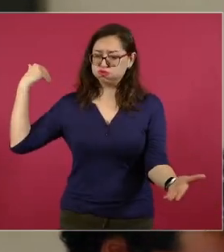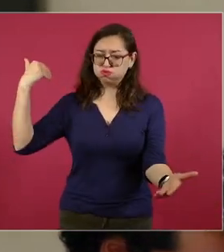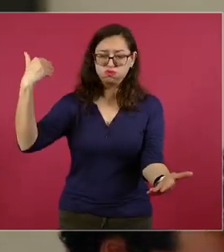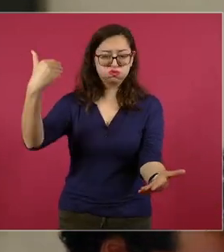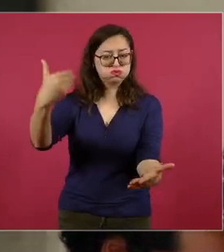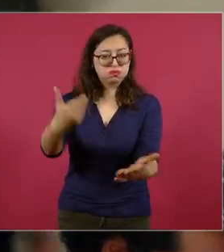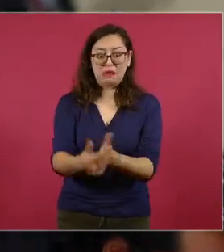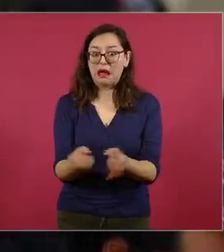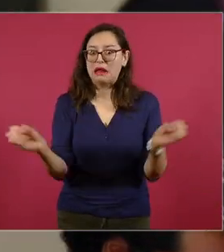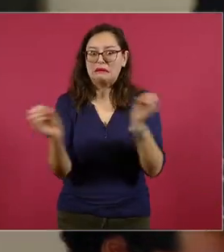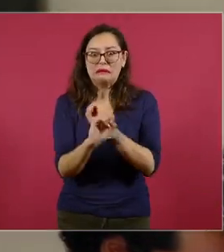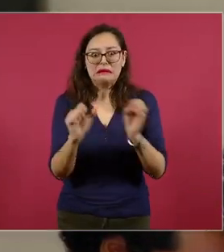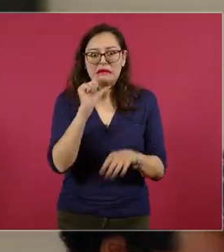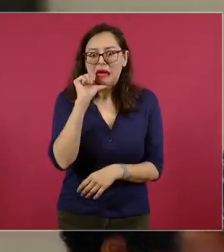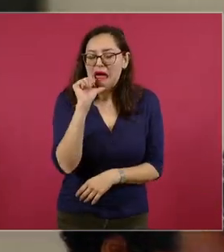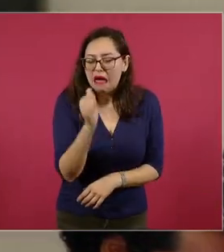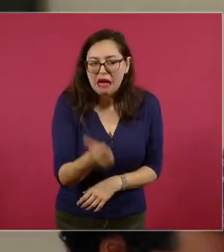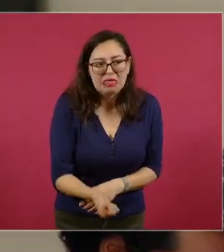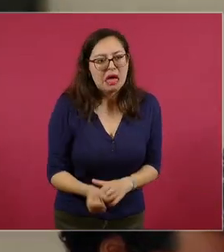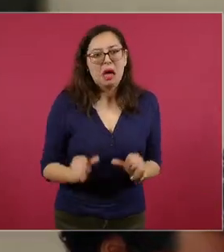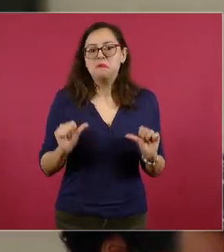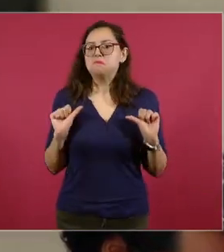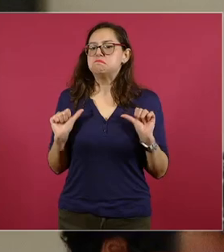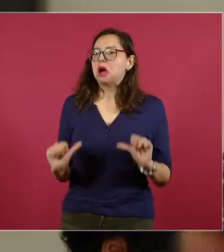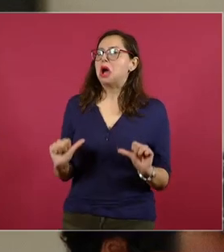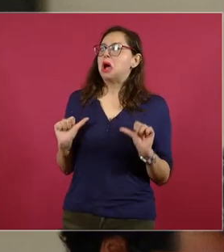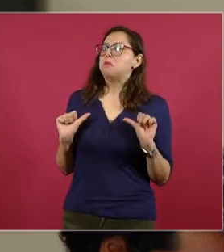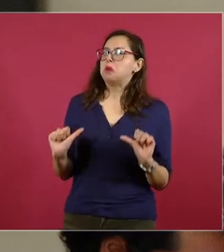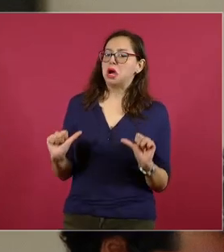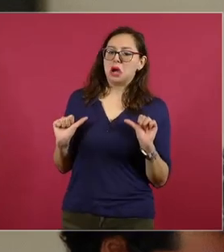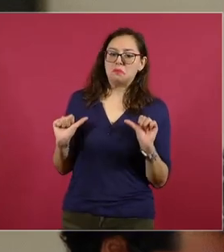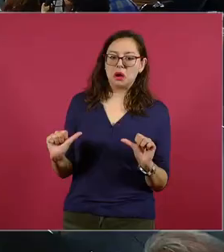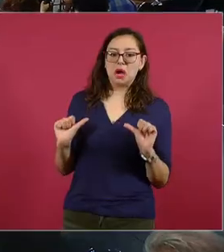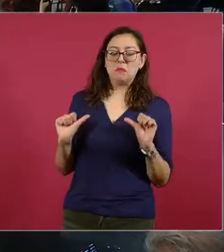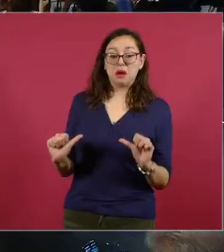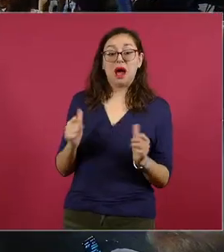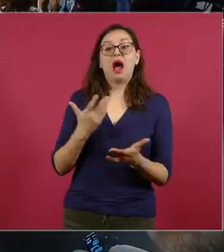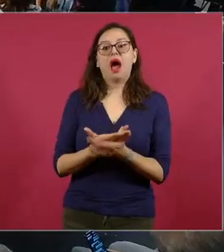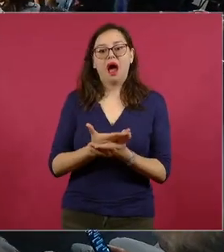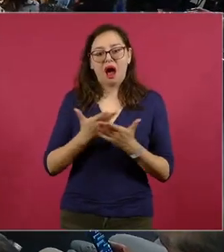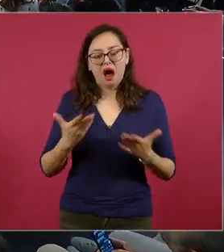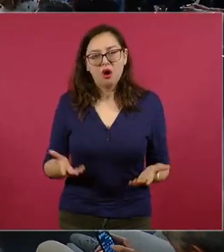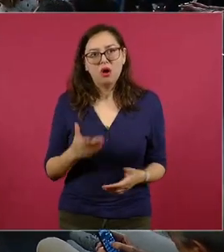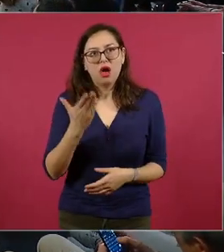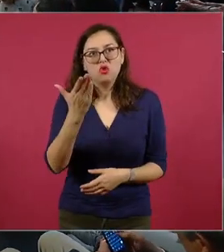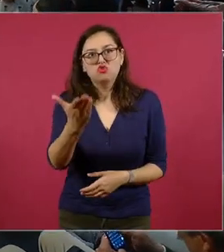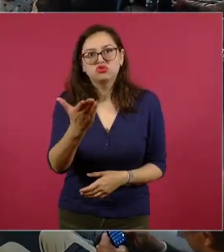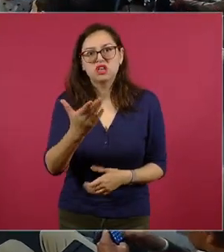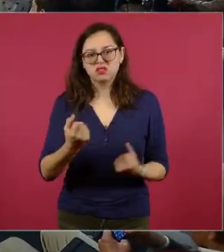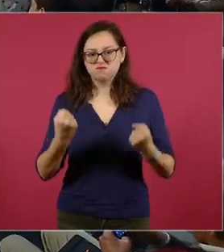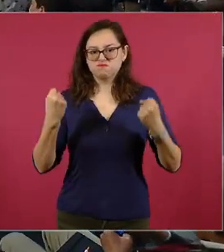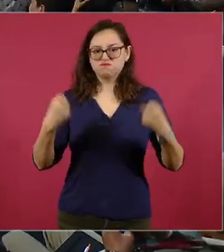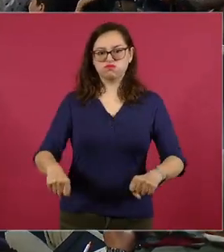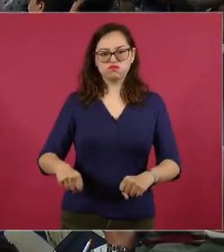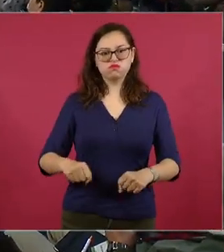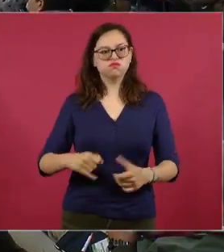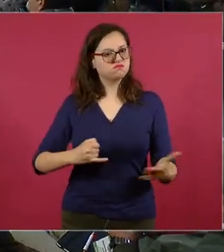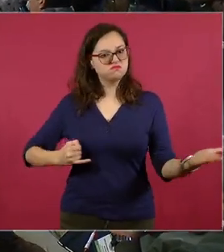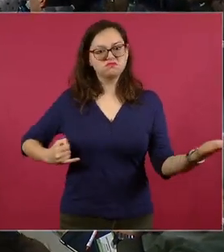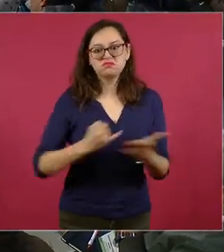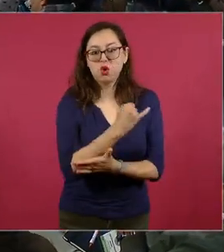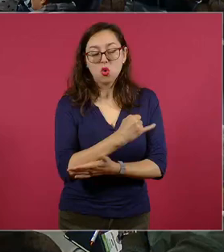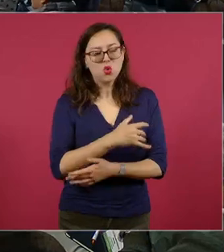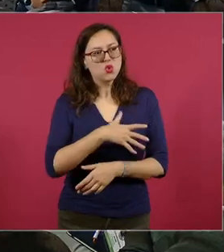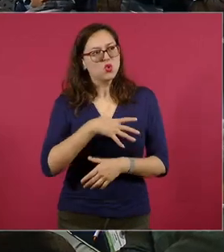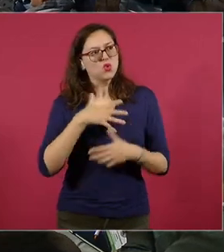entiendo la fuerza que tenía, y solamente pues un presidente con autoridad moral podía haber parado